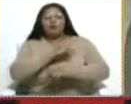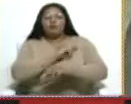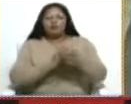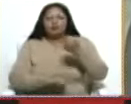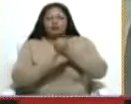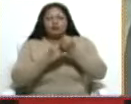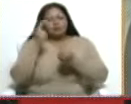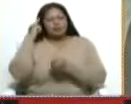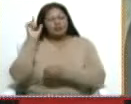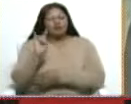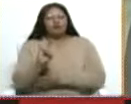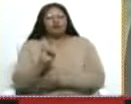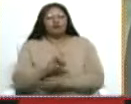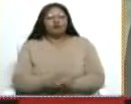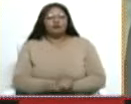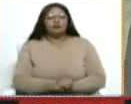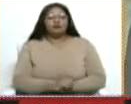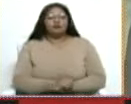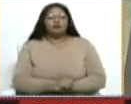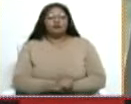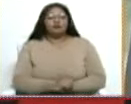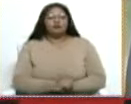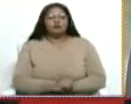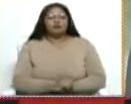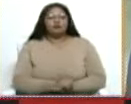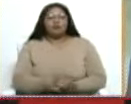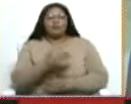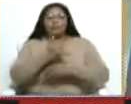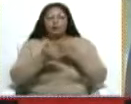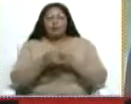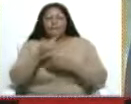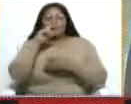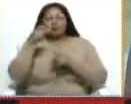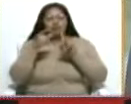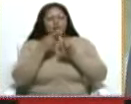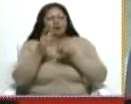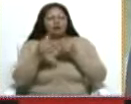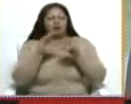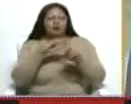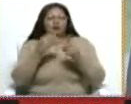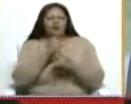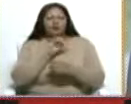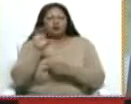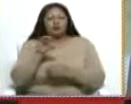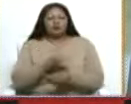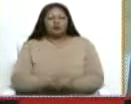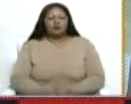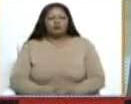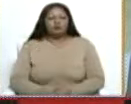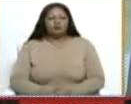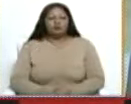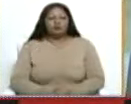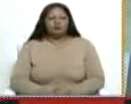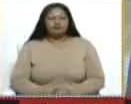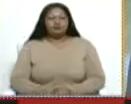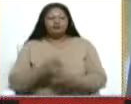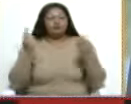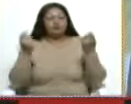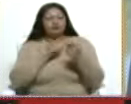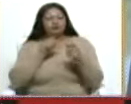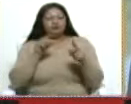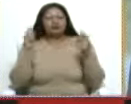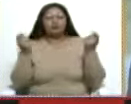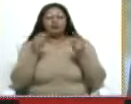día lunes en su programa con Maduro Más, tiene que ver precisamente con promocionar, ¿no?, la cultura de nuestro país. ¿Cómo avanzan ustedes como promotores de esta gran